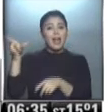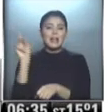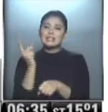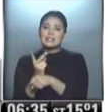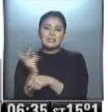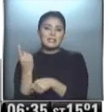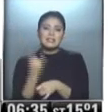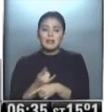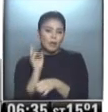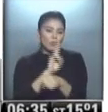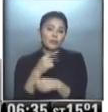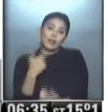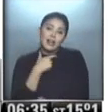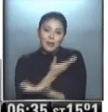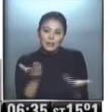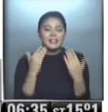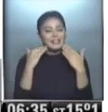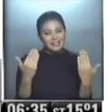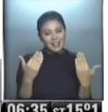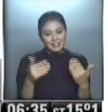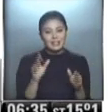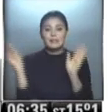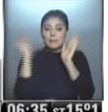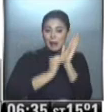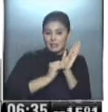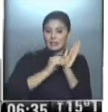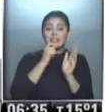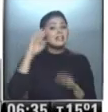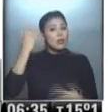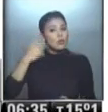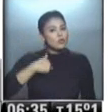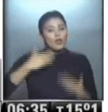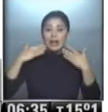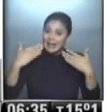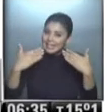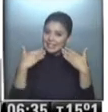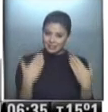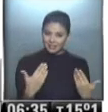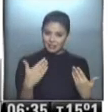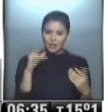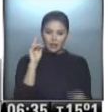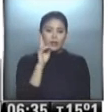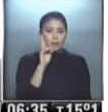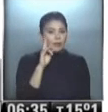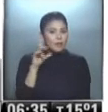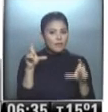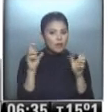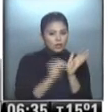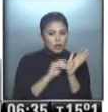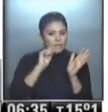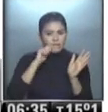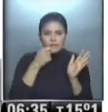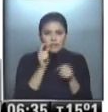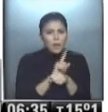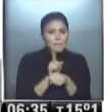bueno, la quería compartir con vos. Muchas gracias, dice Postdata. Si le mandás saludos, te voy a estar muy agradecida. Mira esta foto fantástica de